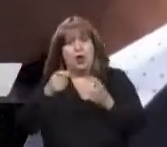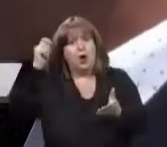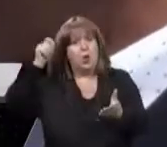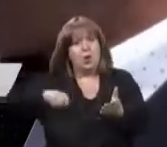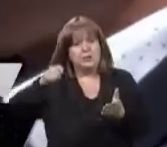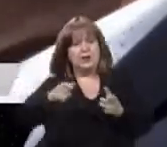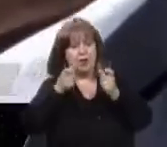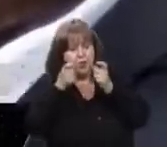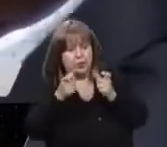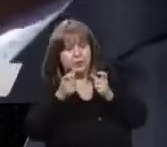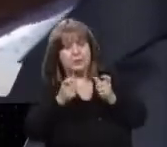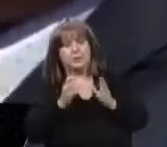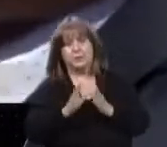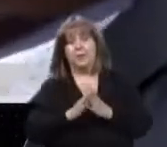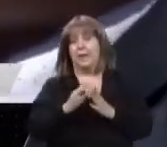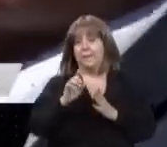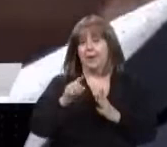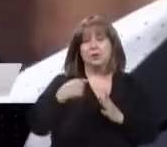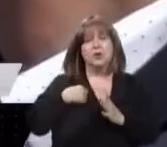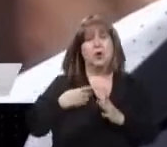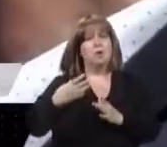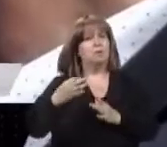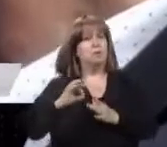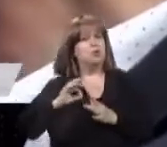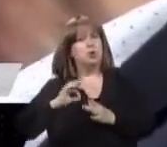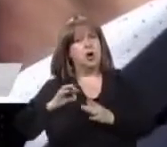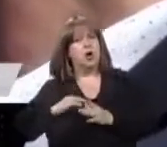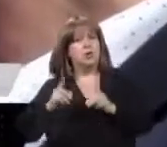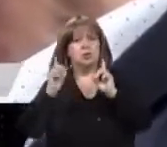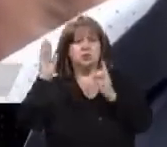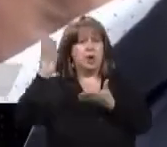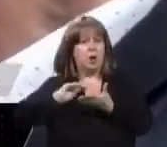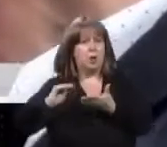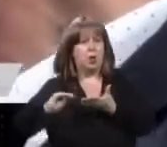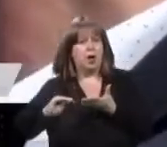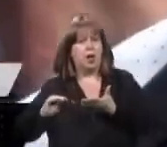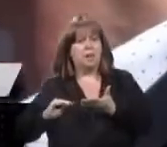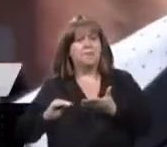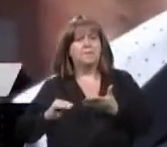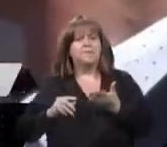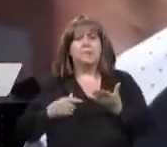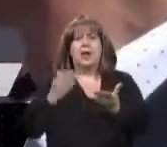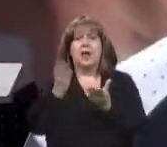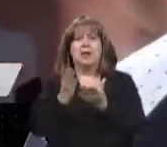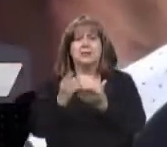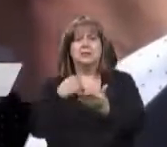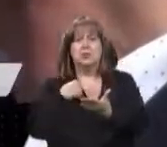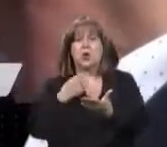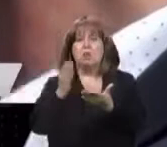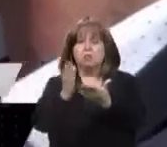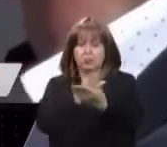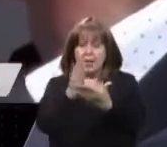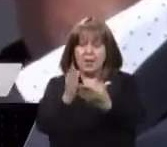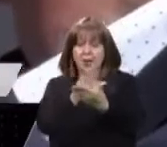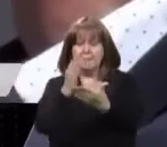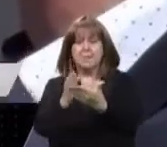a cargo de la causa. Sin embargo, llevo muchos años dedicándome a lo mismo y la mirada presurosa del expediente no me ha devuelto